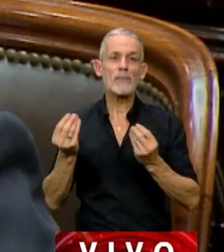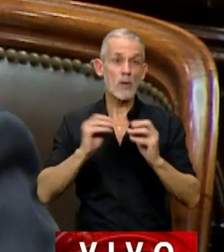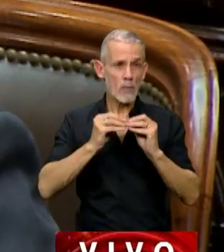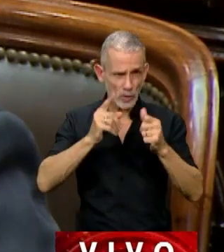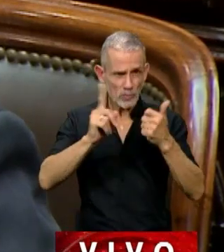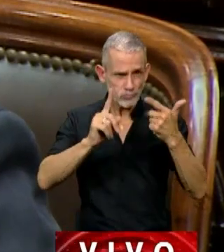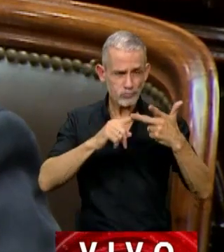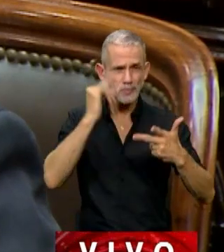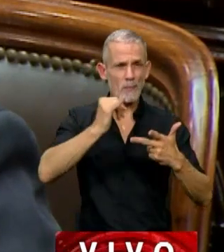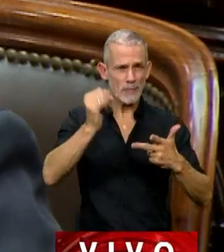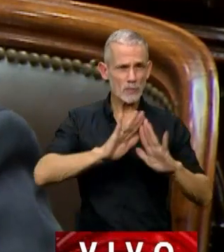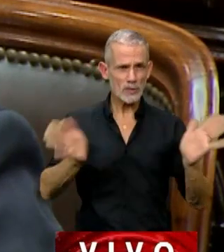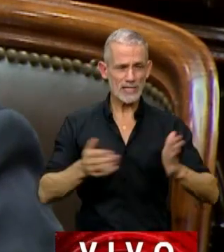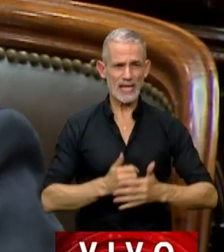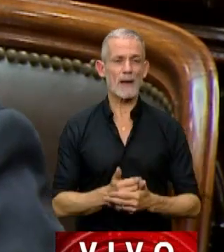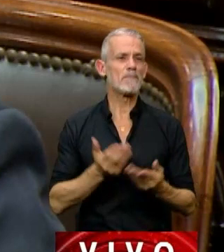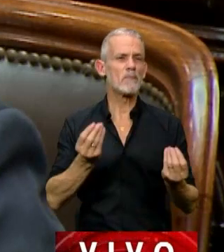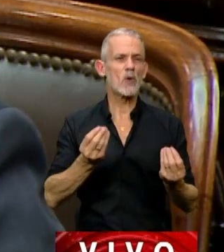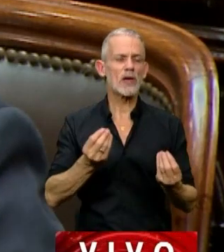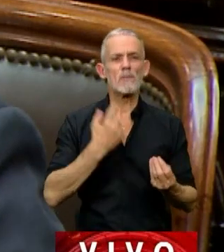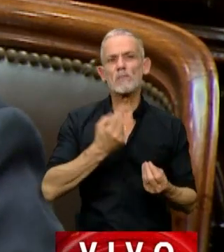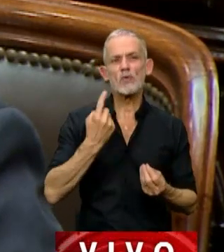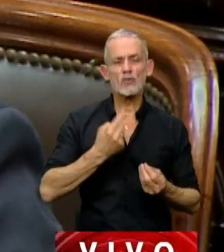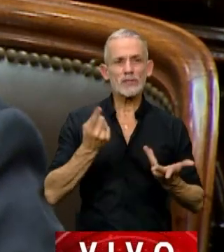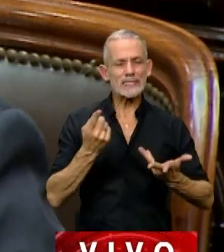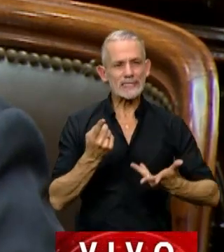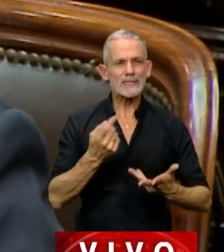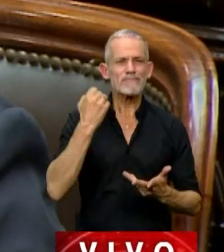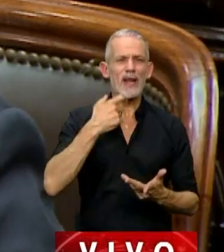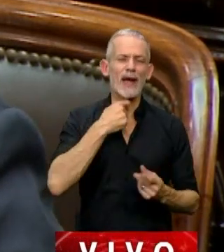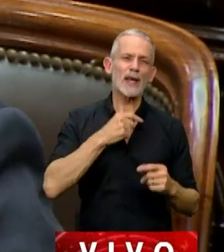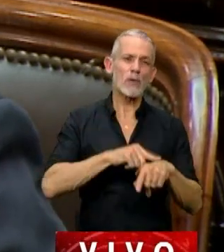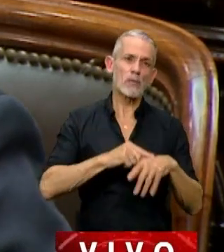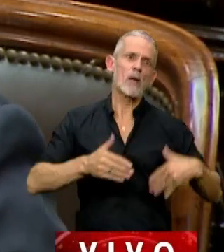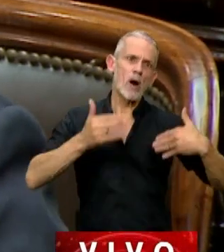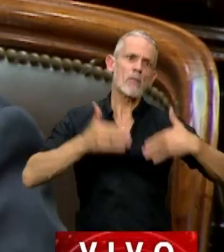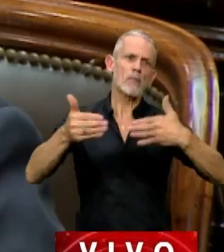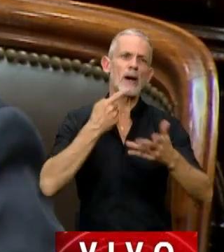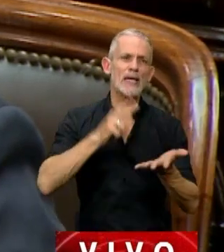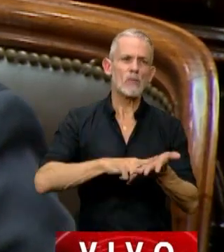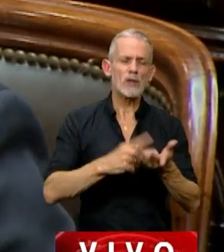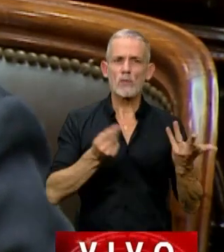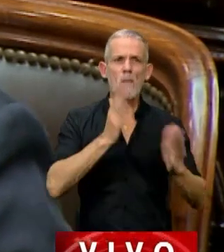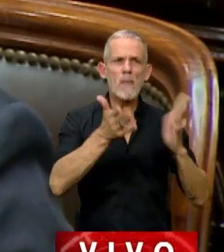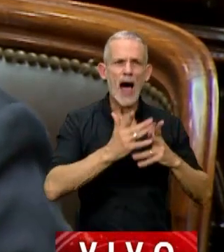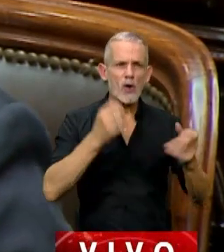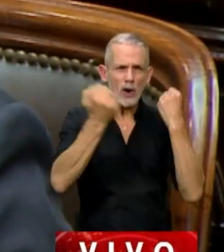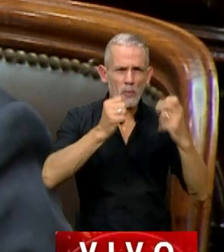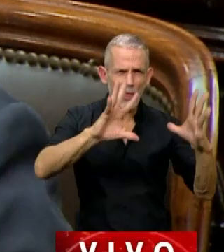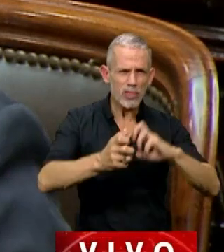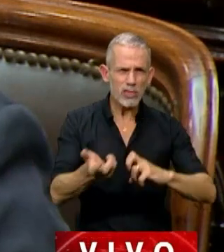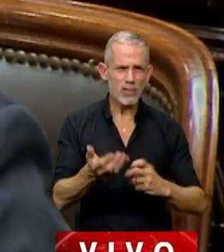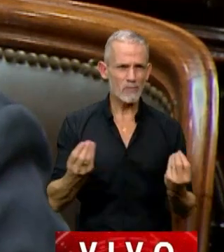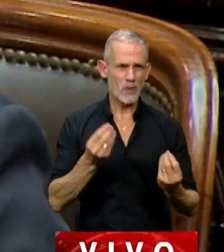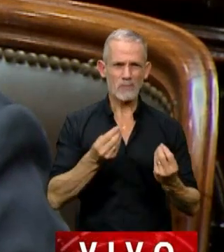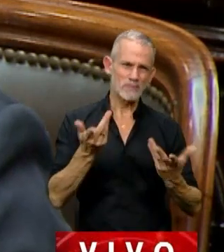acabo de estipular, porque estamos pretendiendo prorrogar una serie de impuestos que son malos en términos de